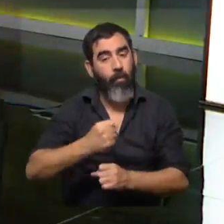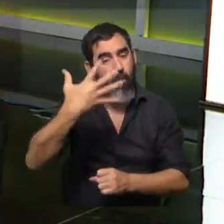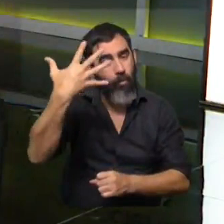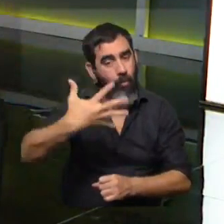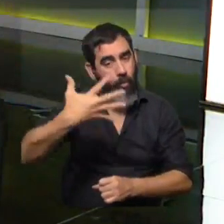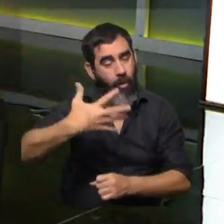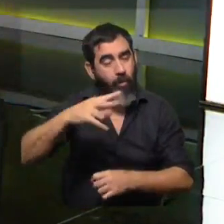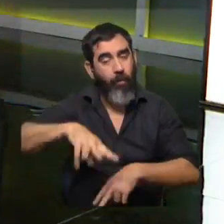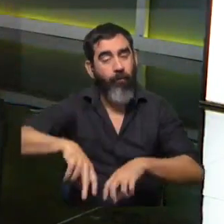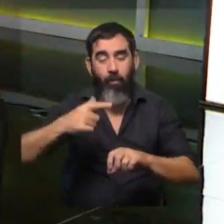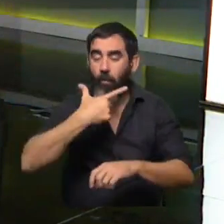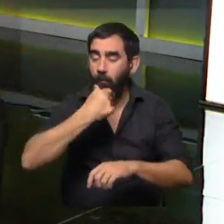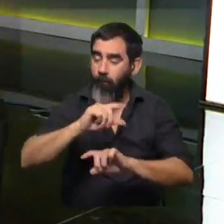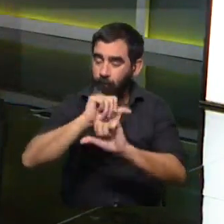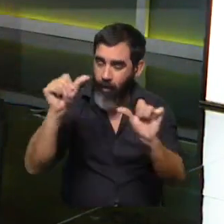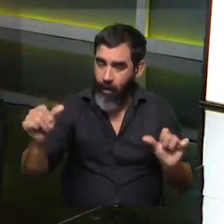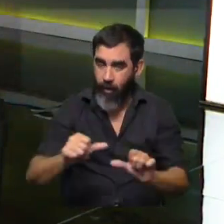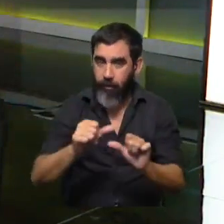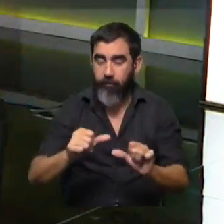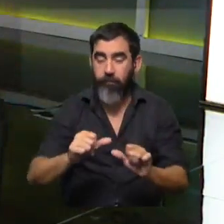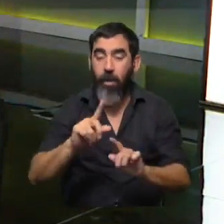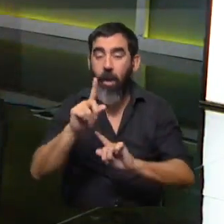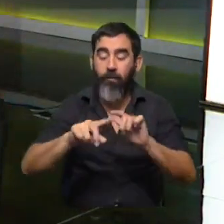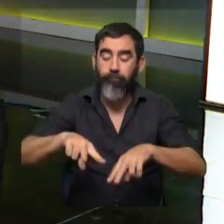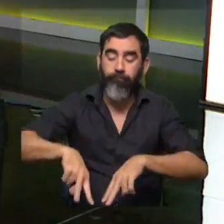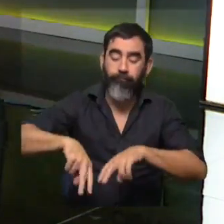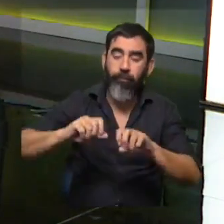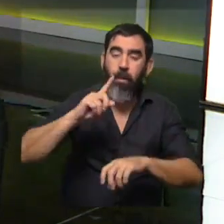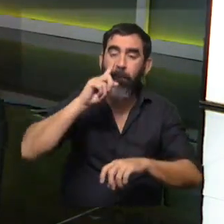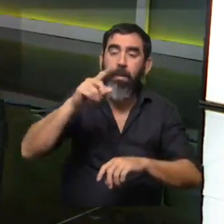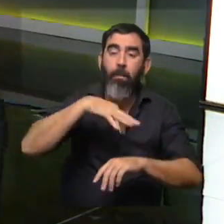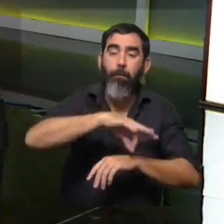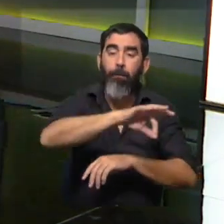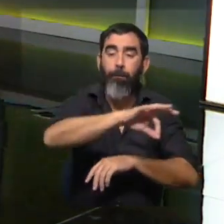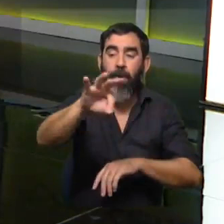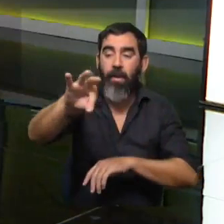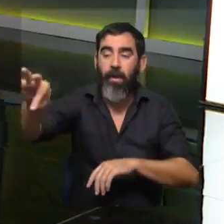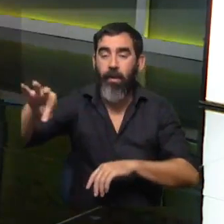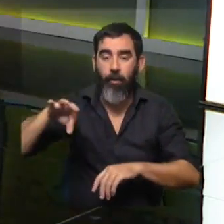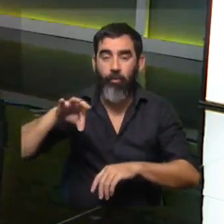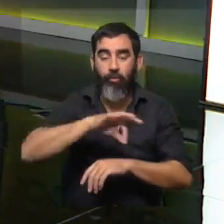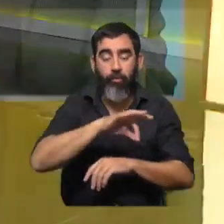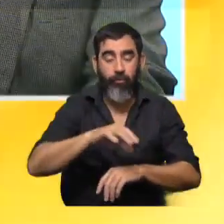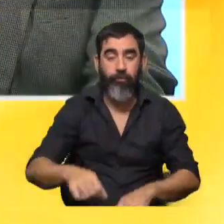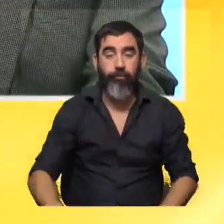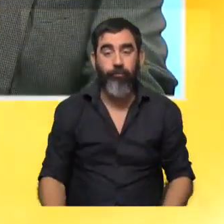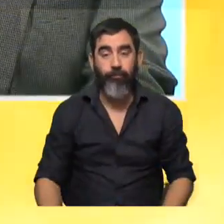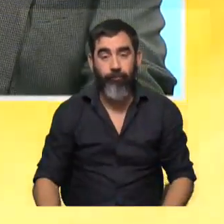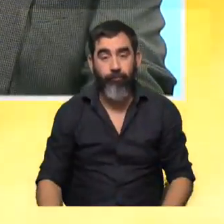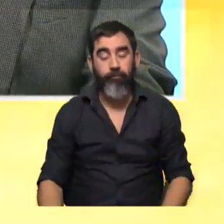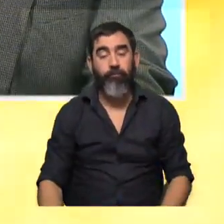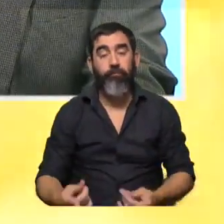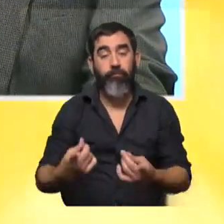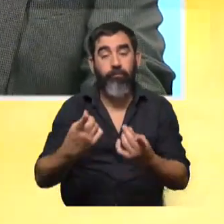que no son fáciles de hacer, hay que hacer cateos a veces de más de 1000 metros, claro. Y eso supone a veces una